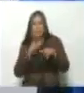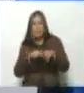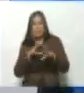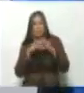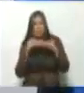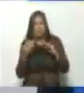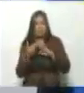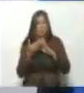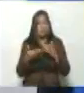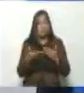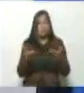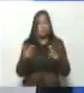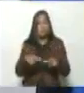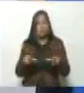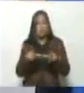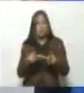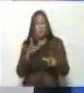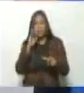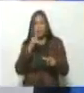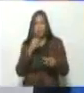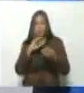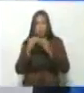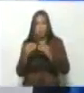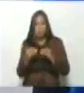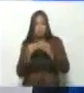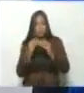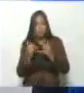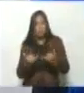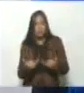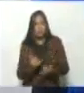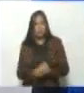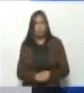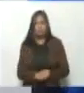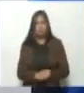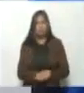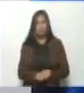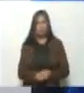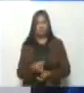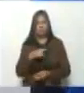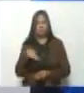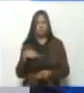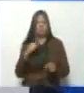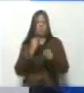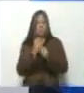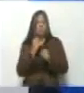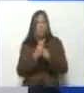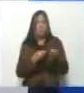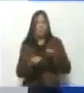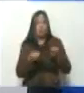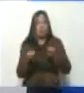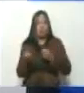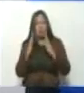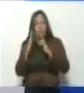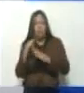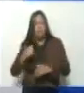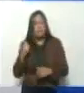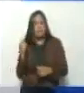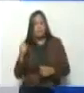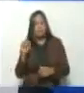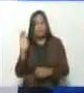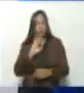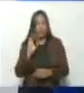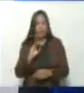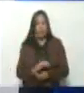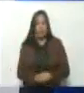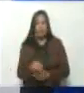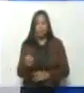implica disponer en un lugar que no está adecuado. Y estamos trabajando con Control Urbano y la Policía de Caracas,